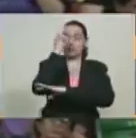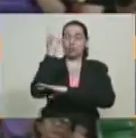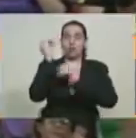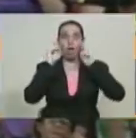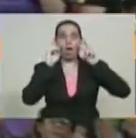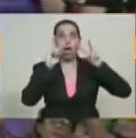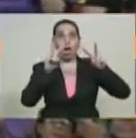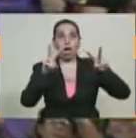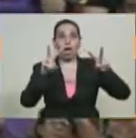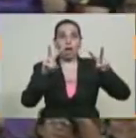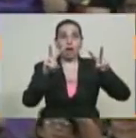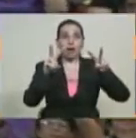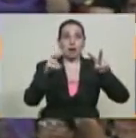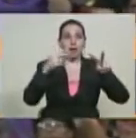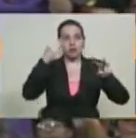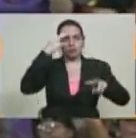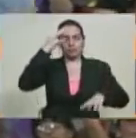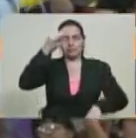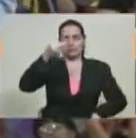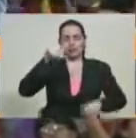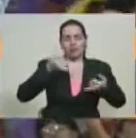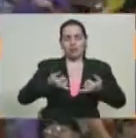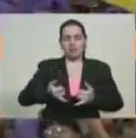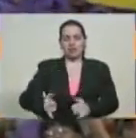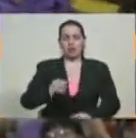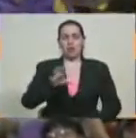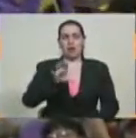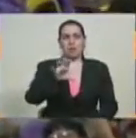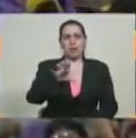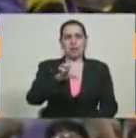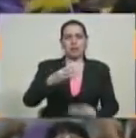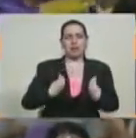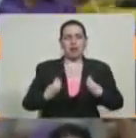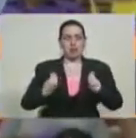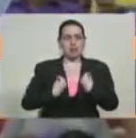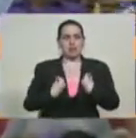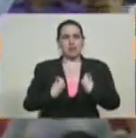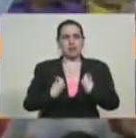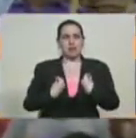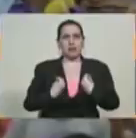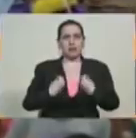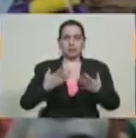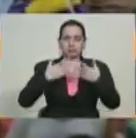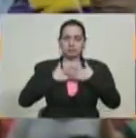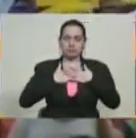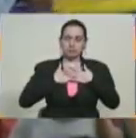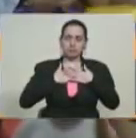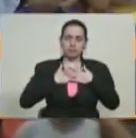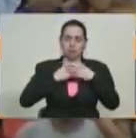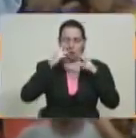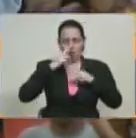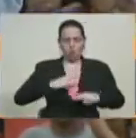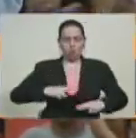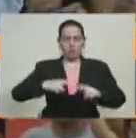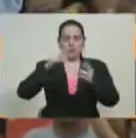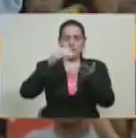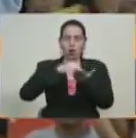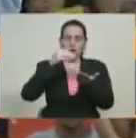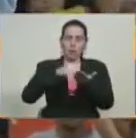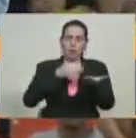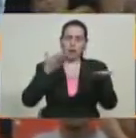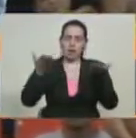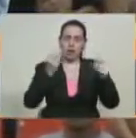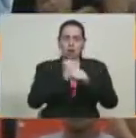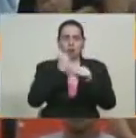que este hijo de la vida, de la patria, que este humilde obrero, que este